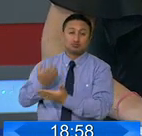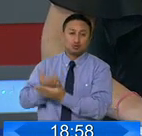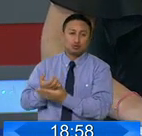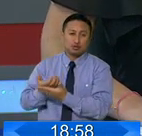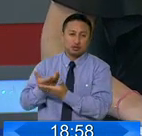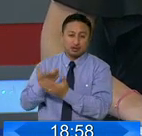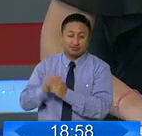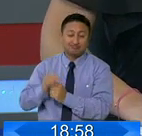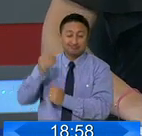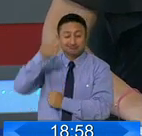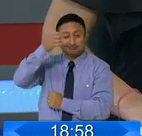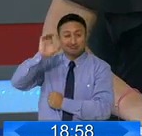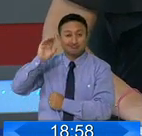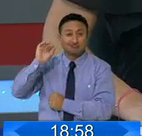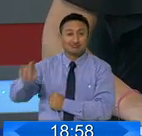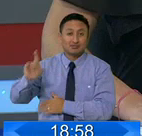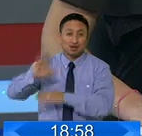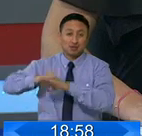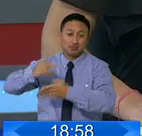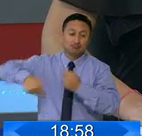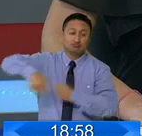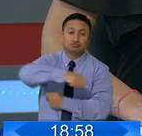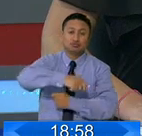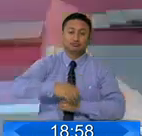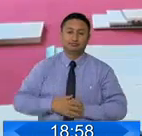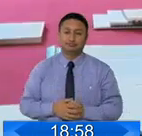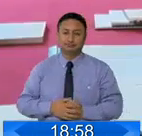de concepto por indemnización.